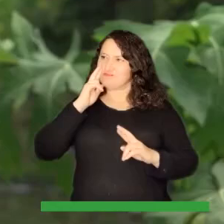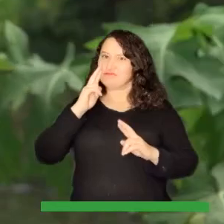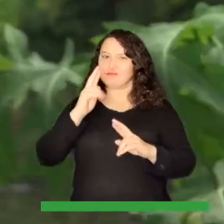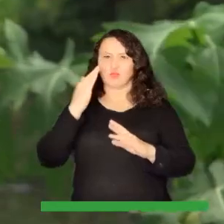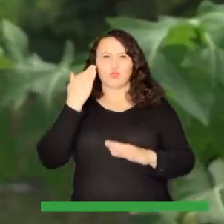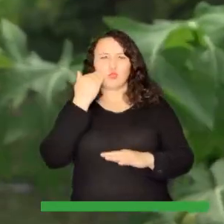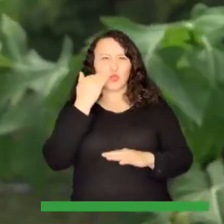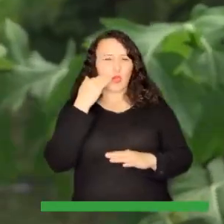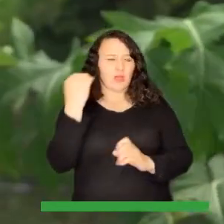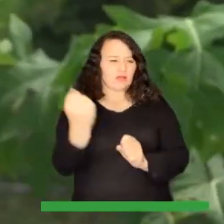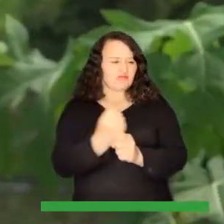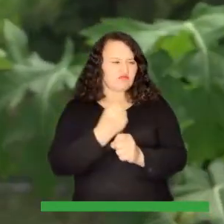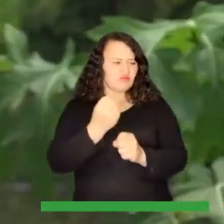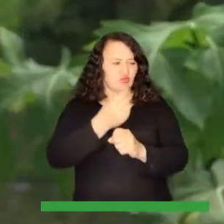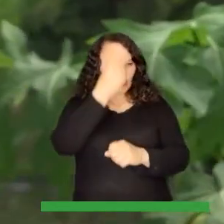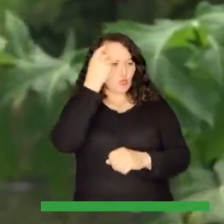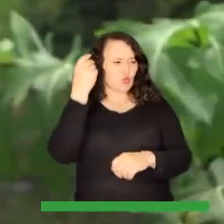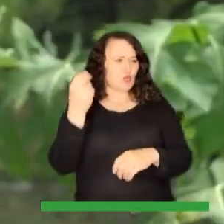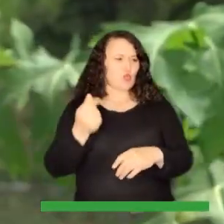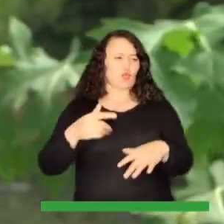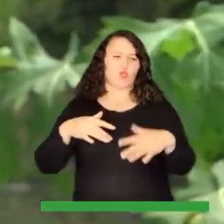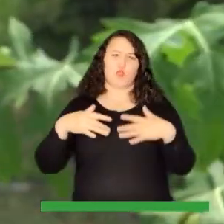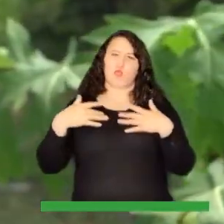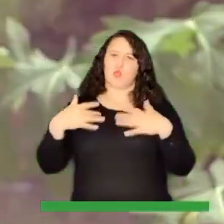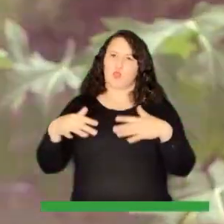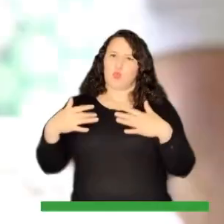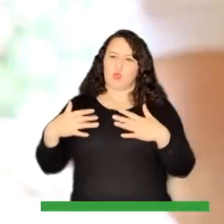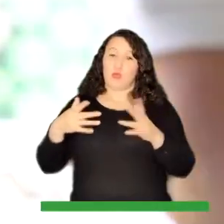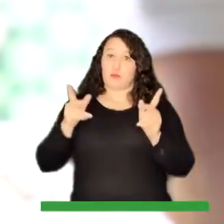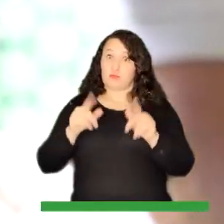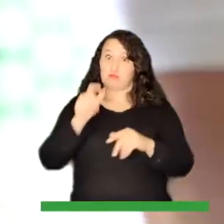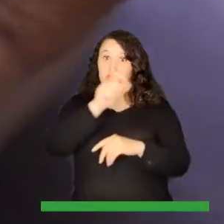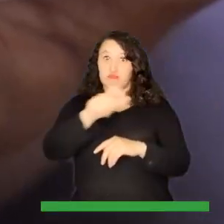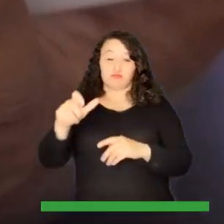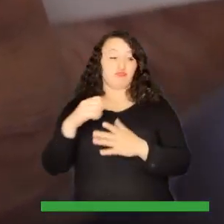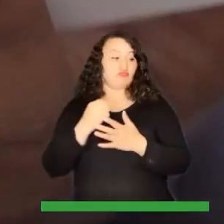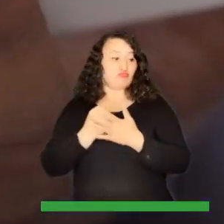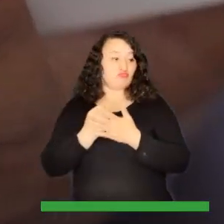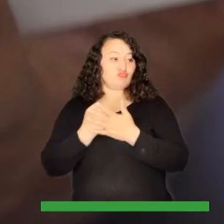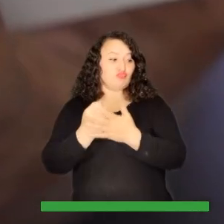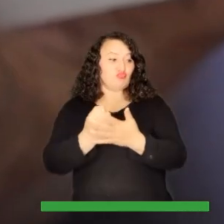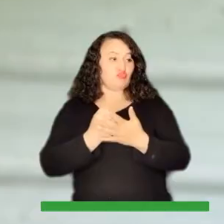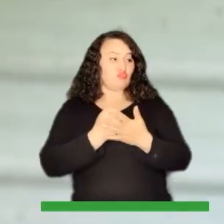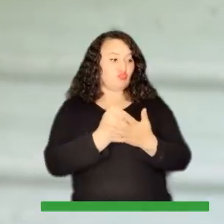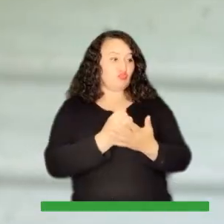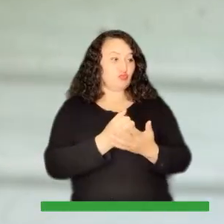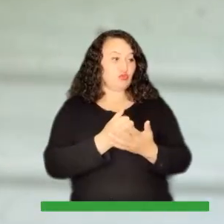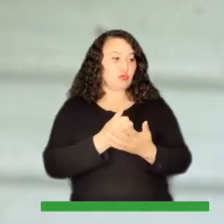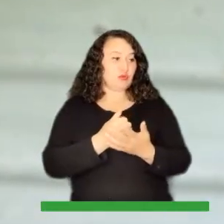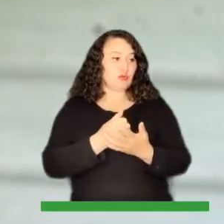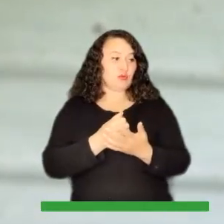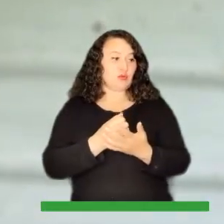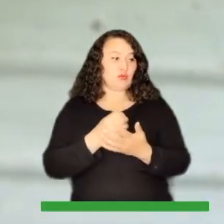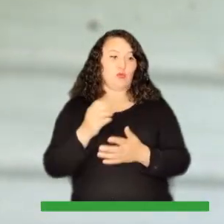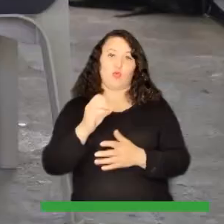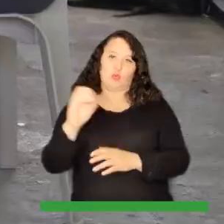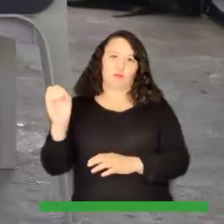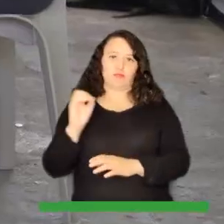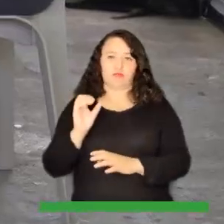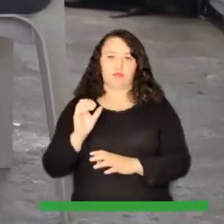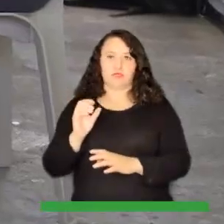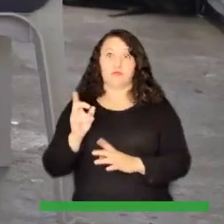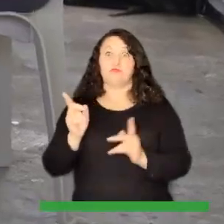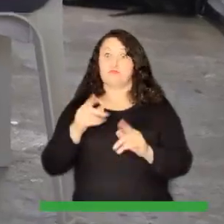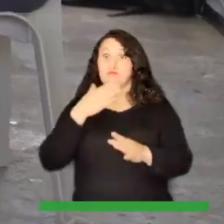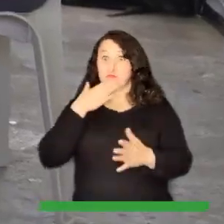haciendo las mujeres sin desconocer la que vienen haciendo también nuestros colaboradores del otro género. Agradecerles a ellas